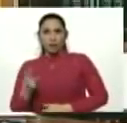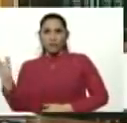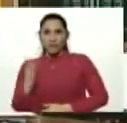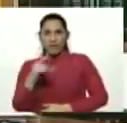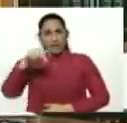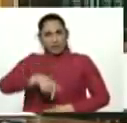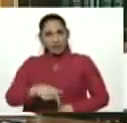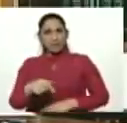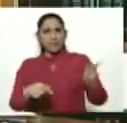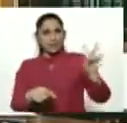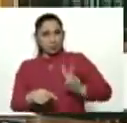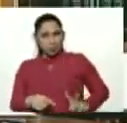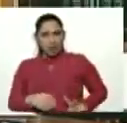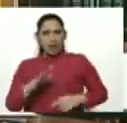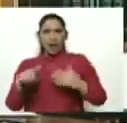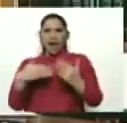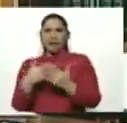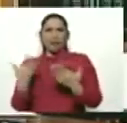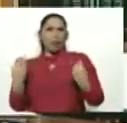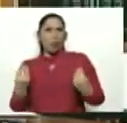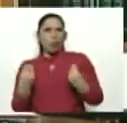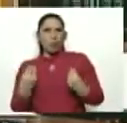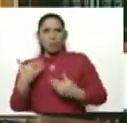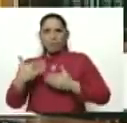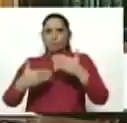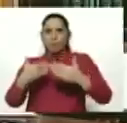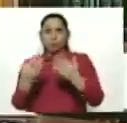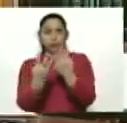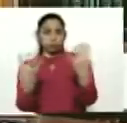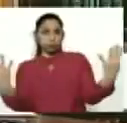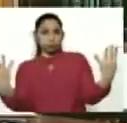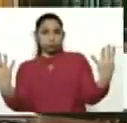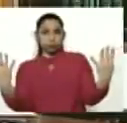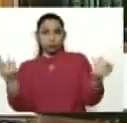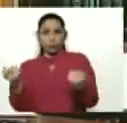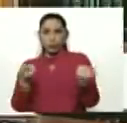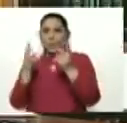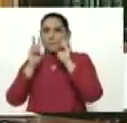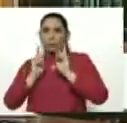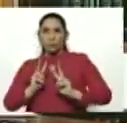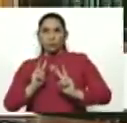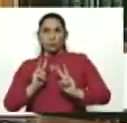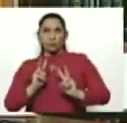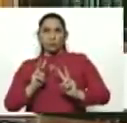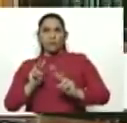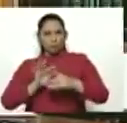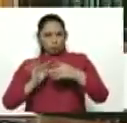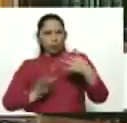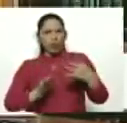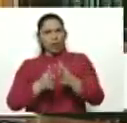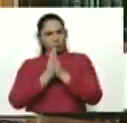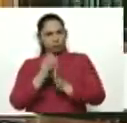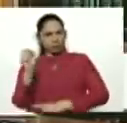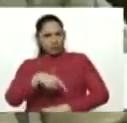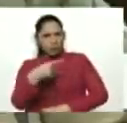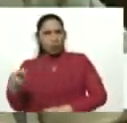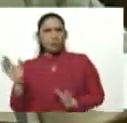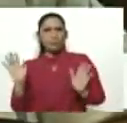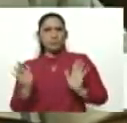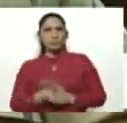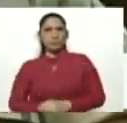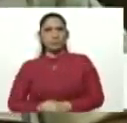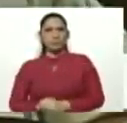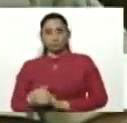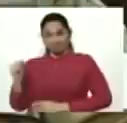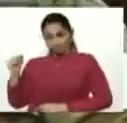denuncié. ¿Cómo marcha el cordón sanitario? ¿Está funcionando, sí o no? Comandante Ceballos. Mi comandante